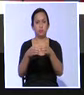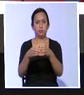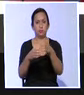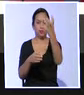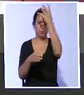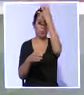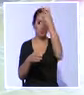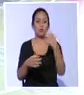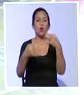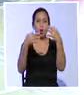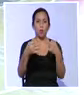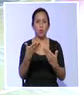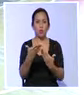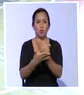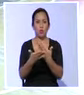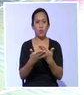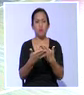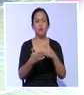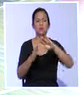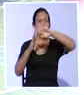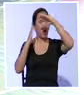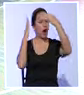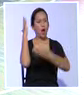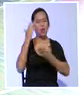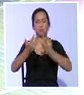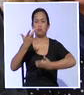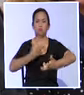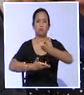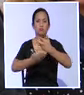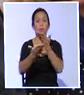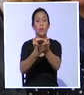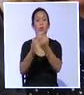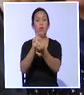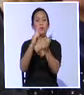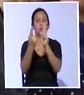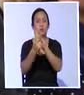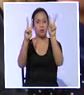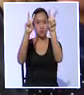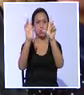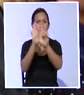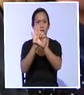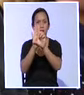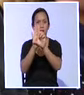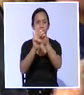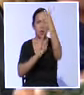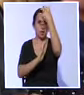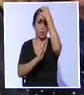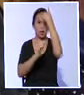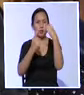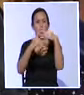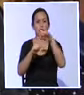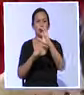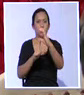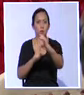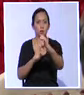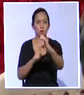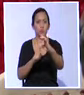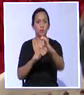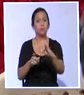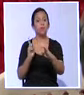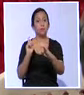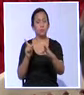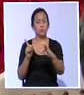cumplió una nueva jornada de socialización de la propuesta de reformas a la ley orgánica de educación intercultural en la